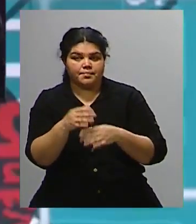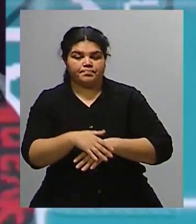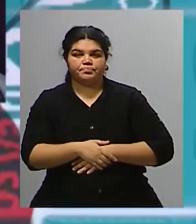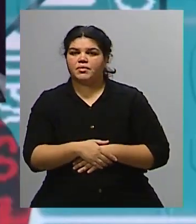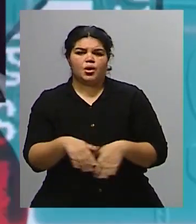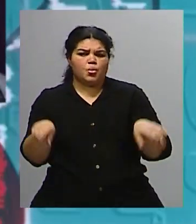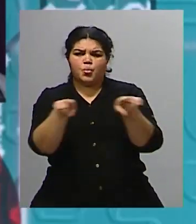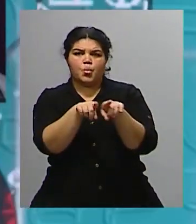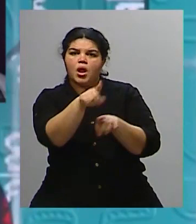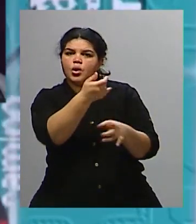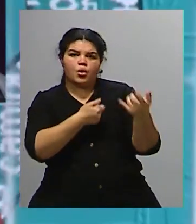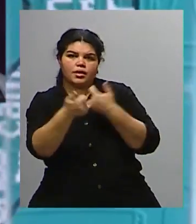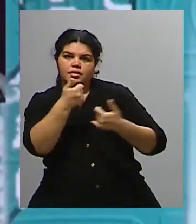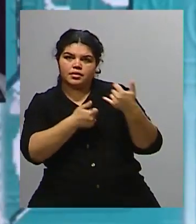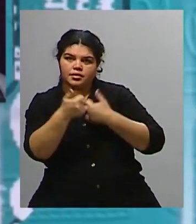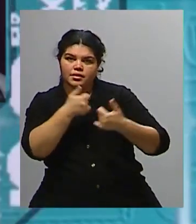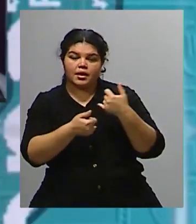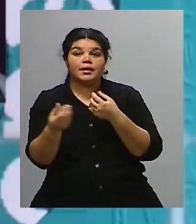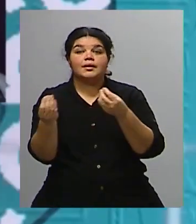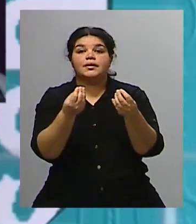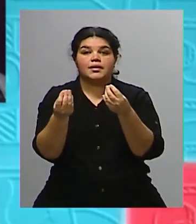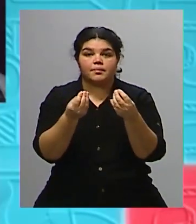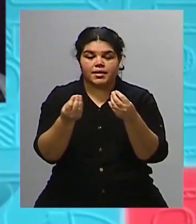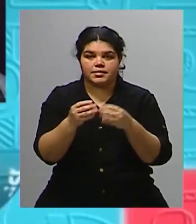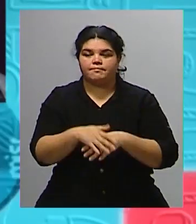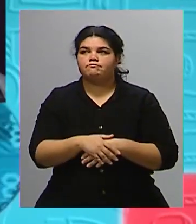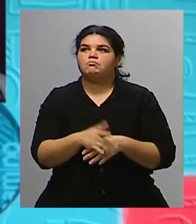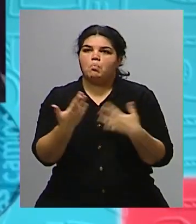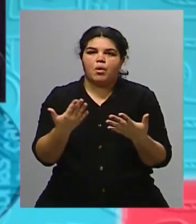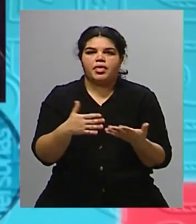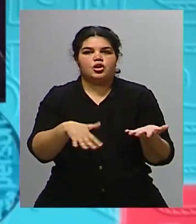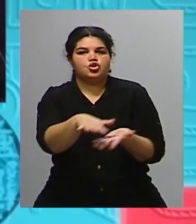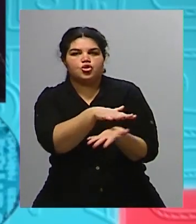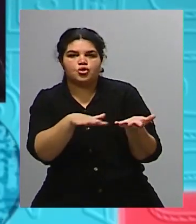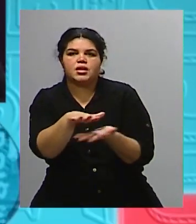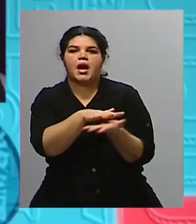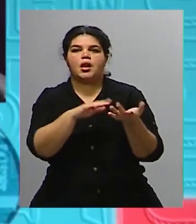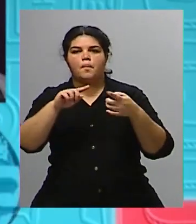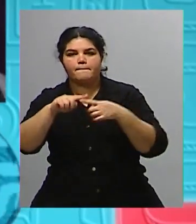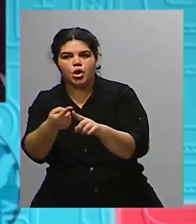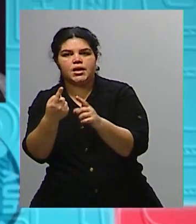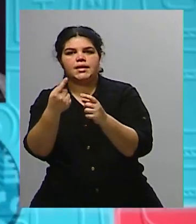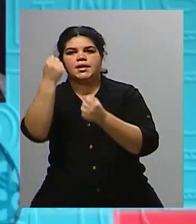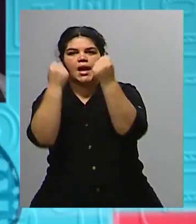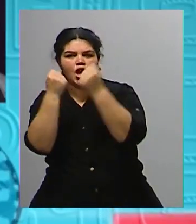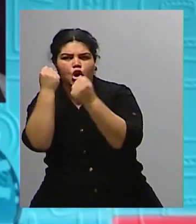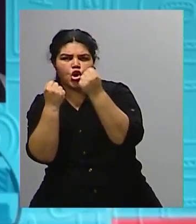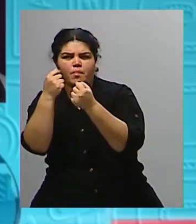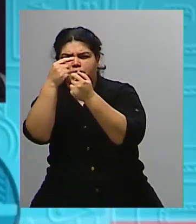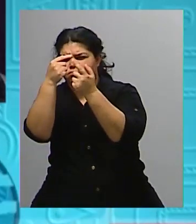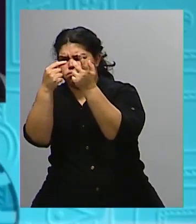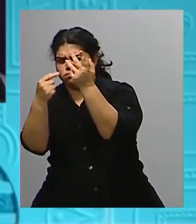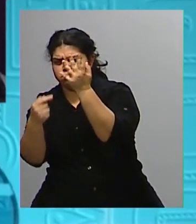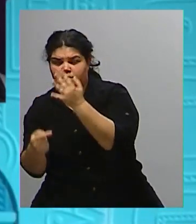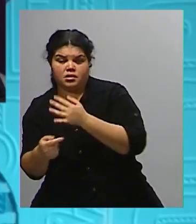¿Cuáles son los motivos? Vos lo decías, por ahí pueden ser cuestiones sociales, políticas, económicas, los conflictos que